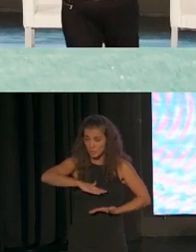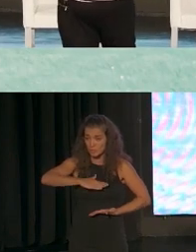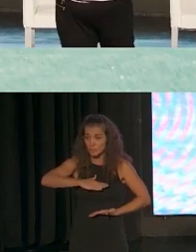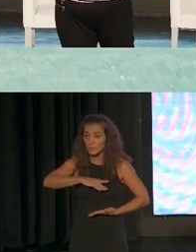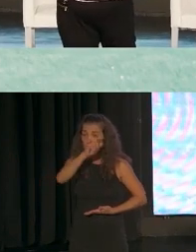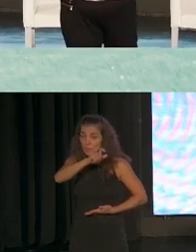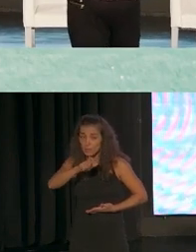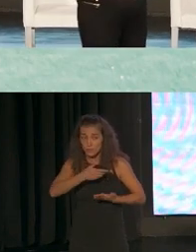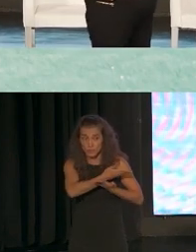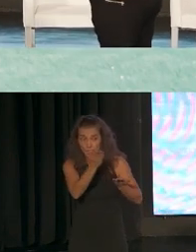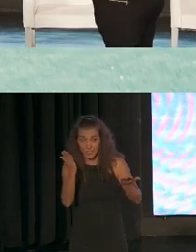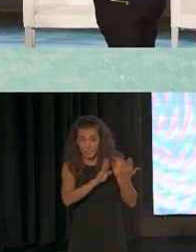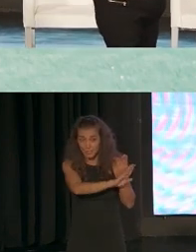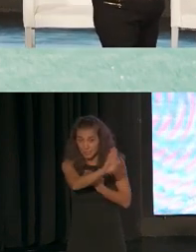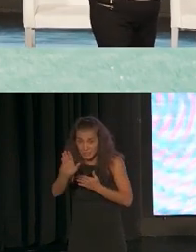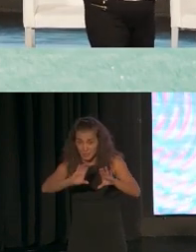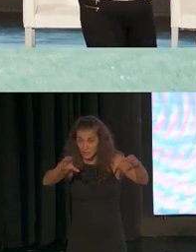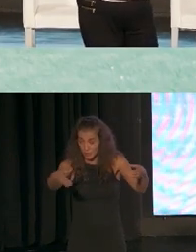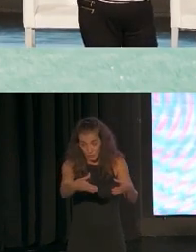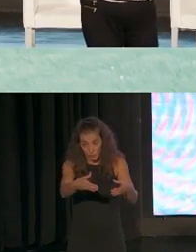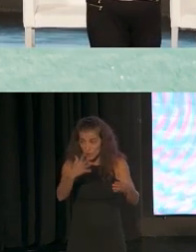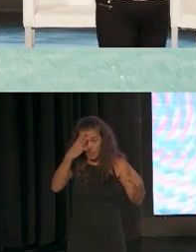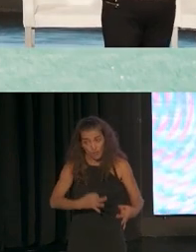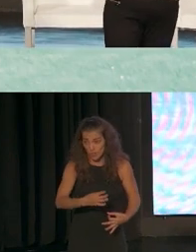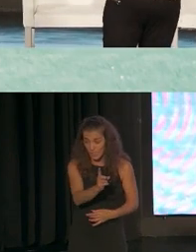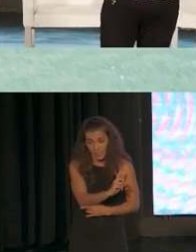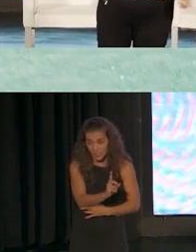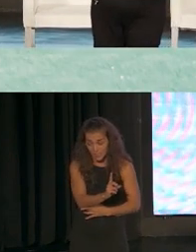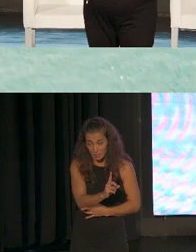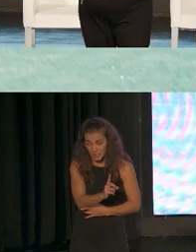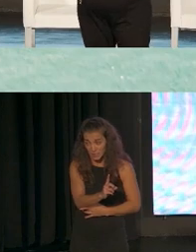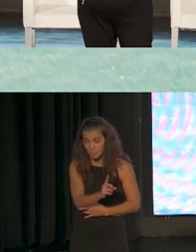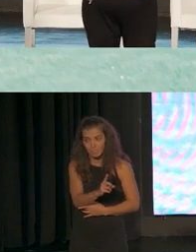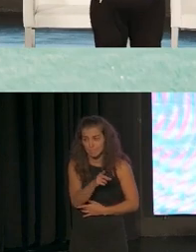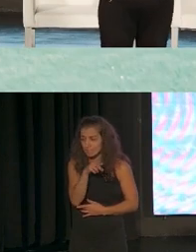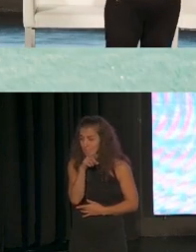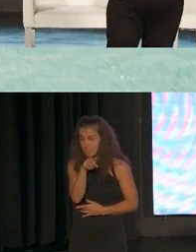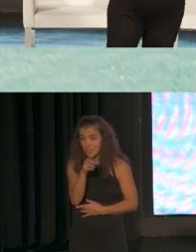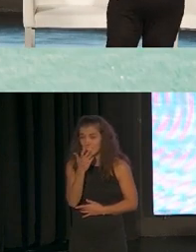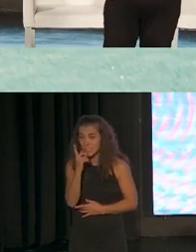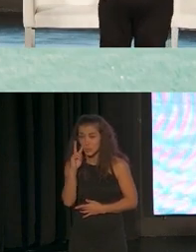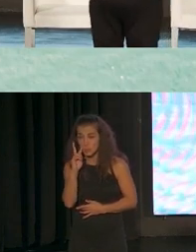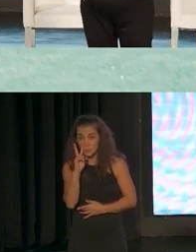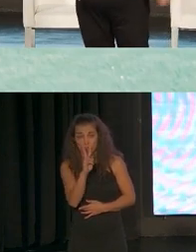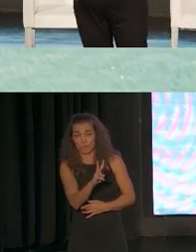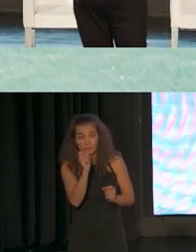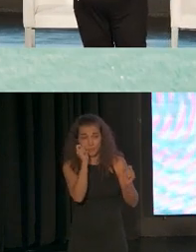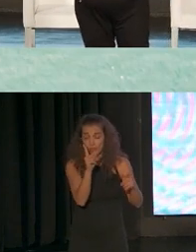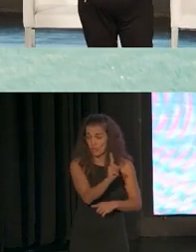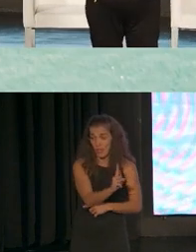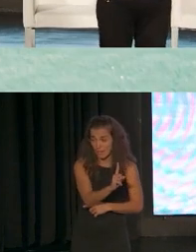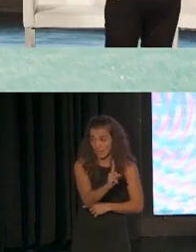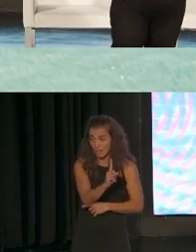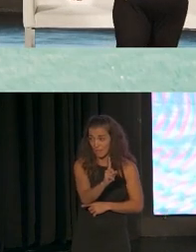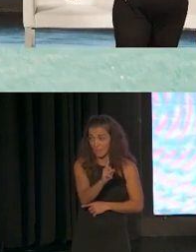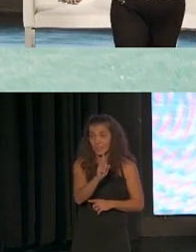de las otras personas de tu comunidad Entonces ahí sí que si tú no las ves el otro es complicado